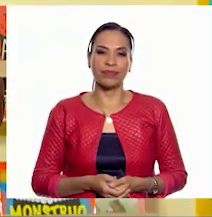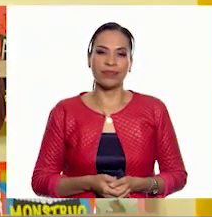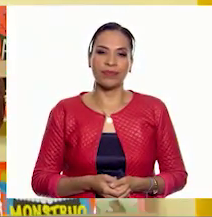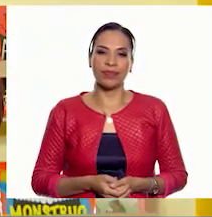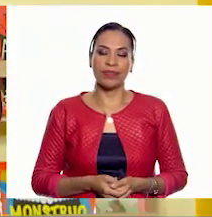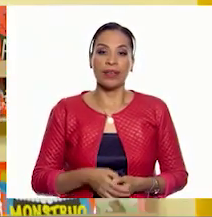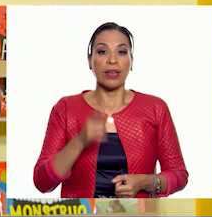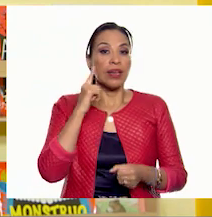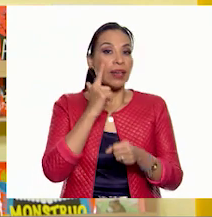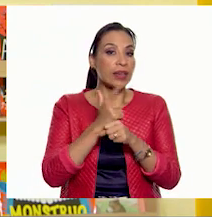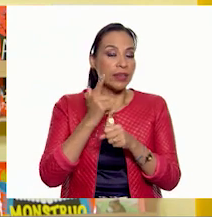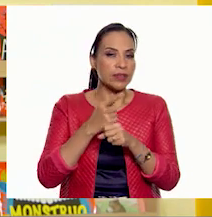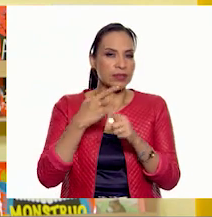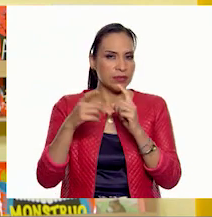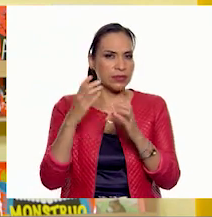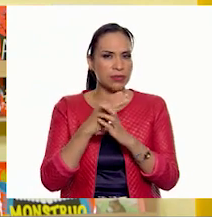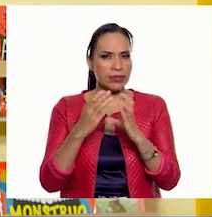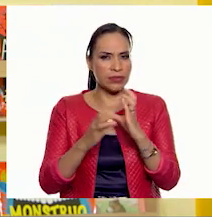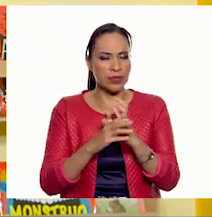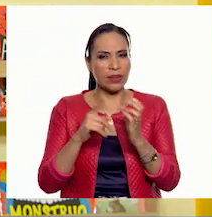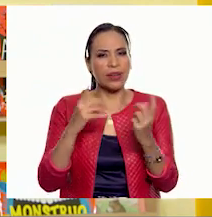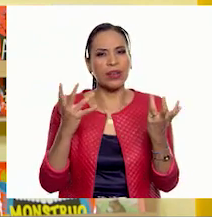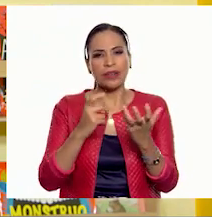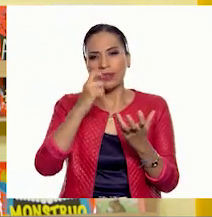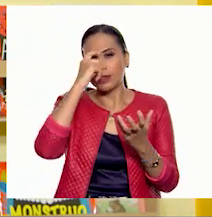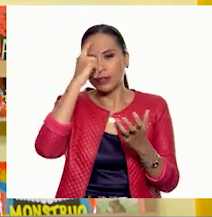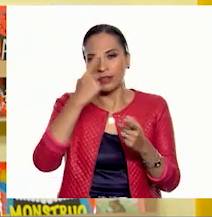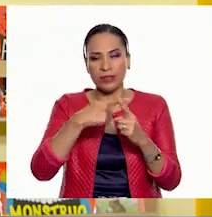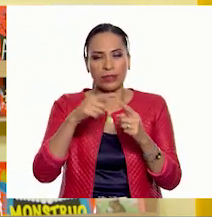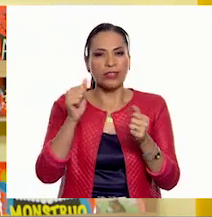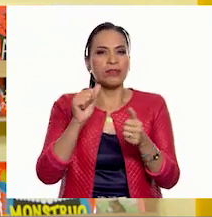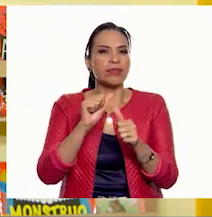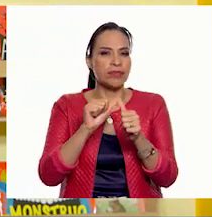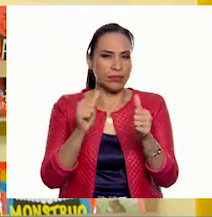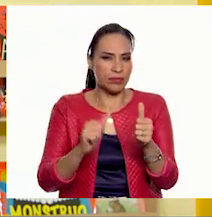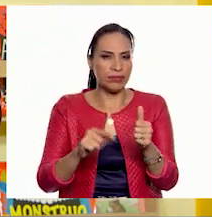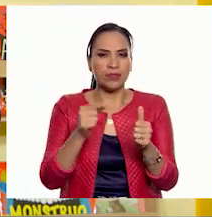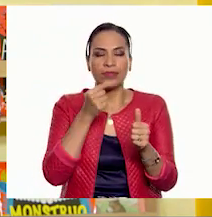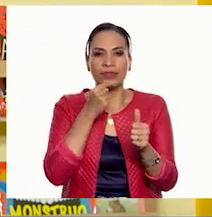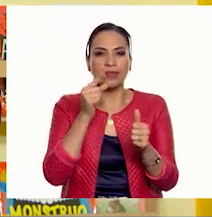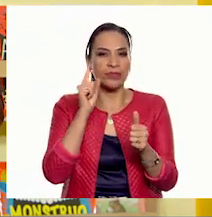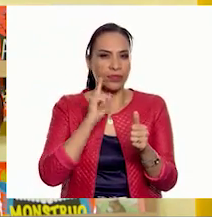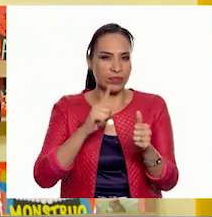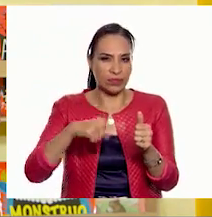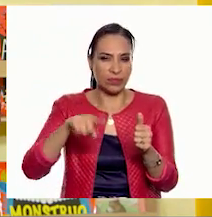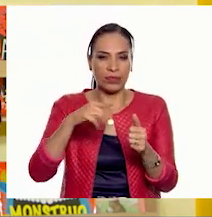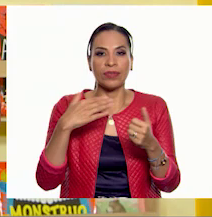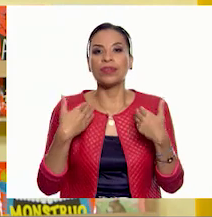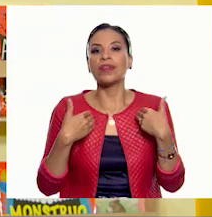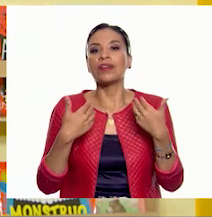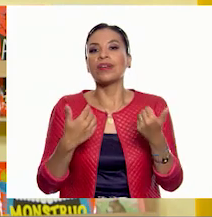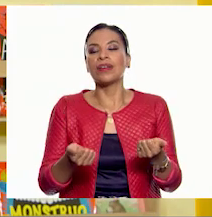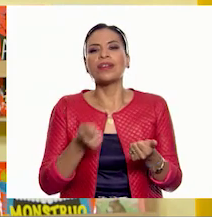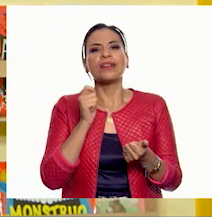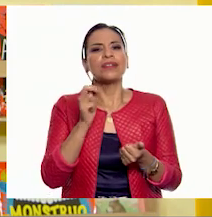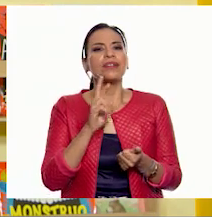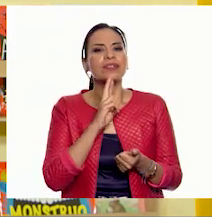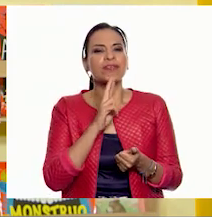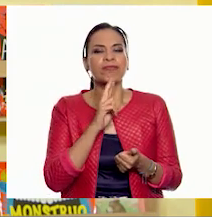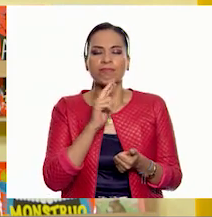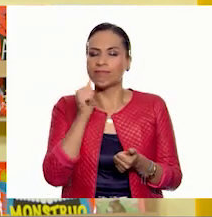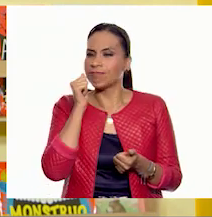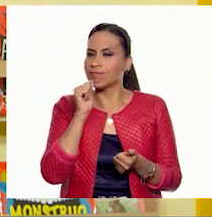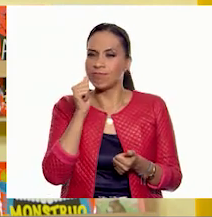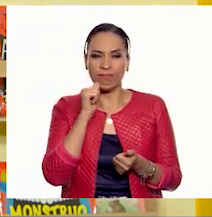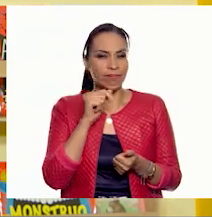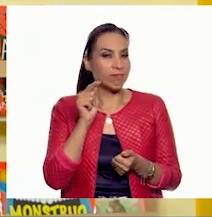Al identificar algunos elementos en las creaciones artísticas de las niñas y los niños, comprendimos que el resultado no